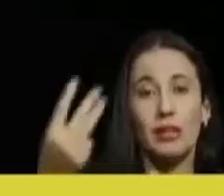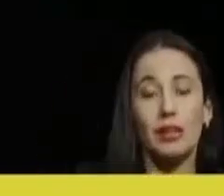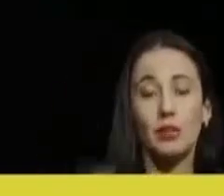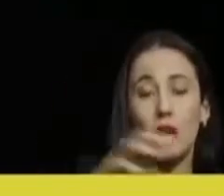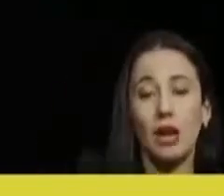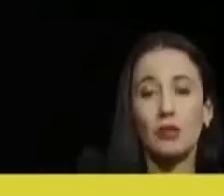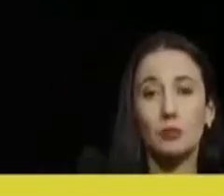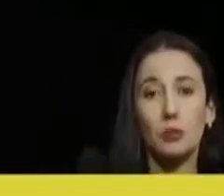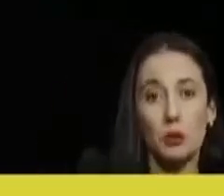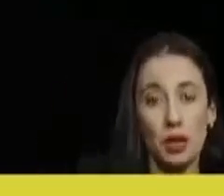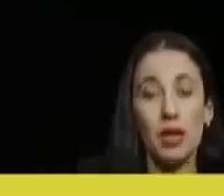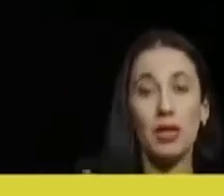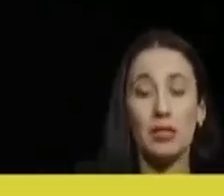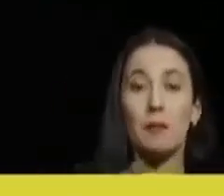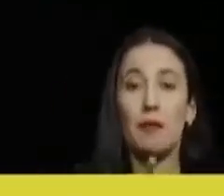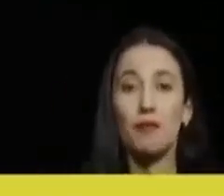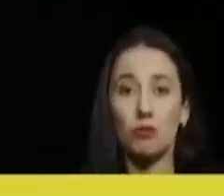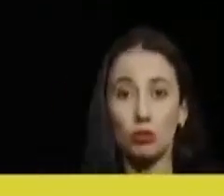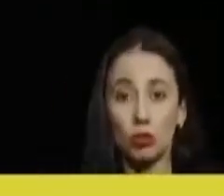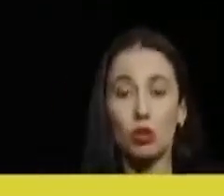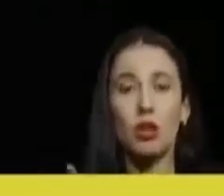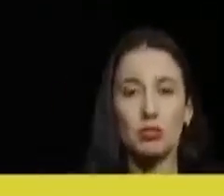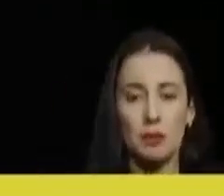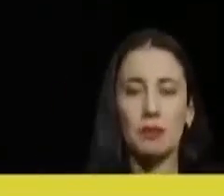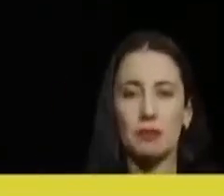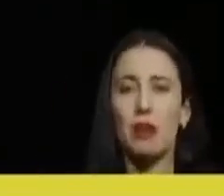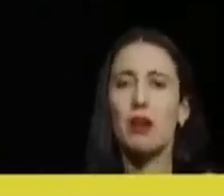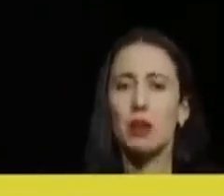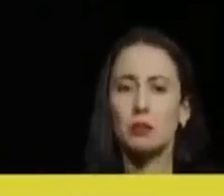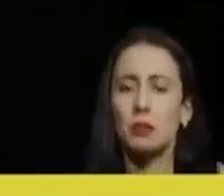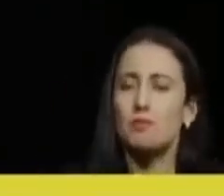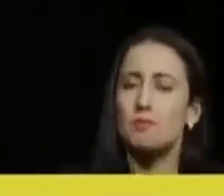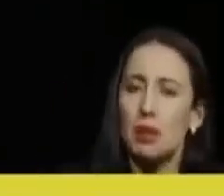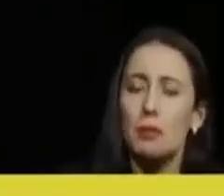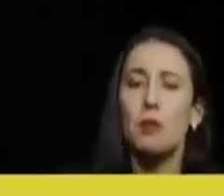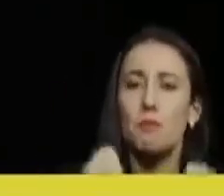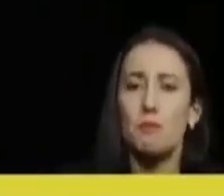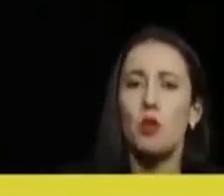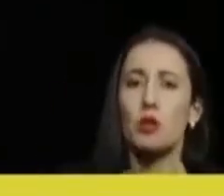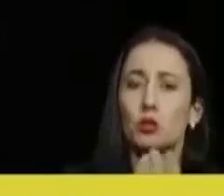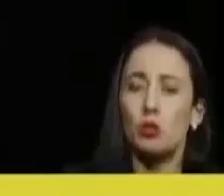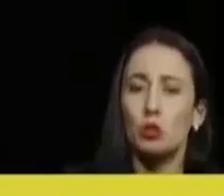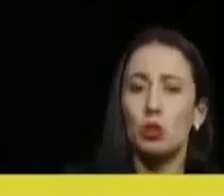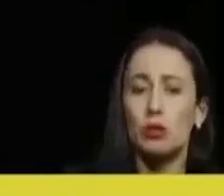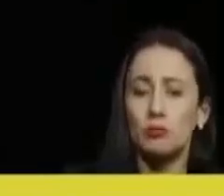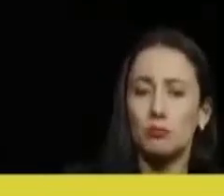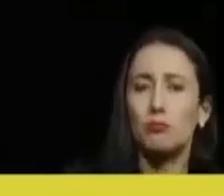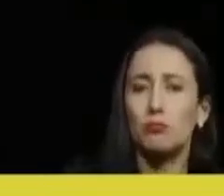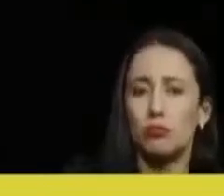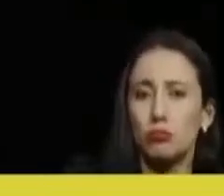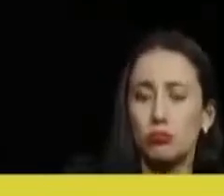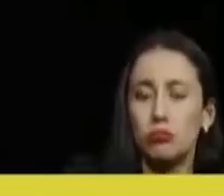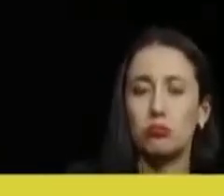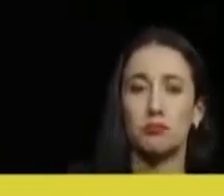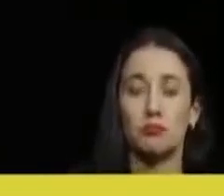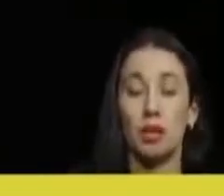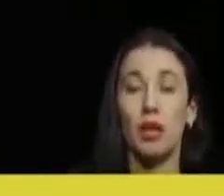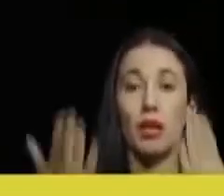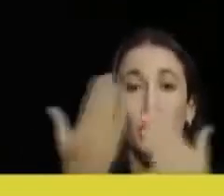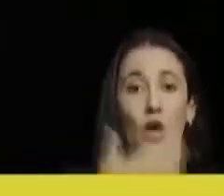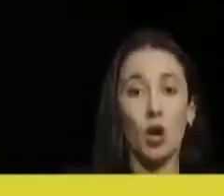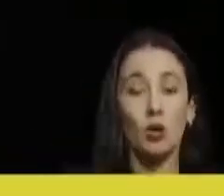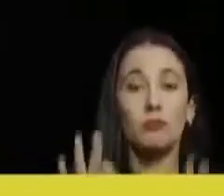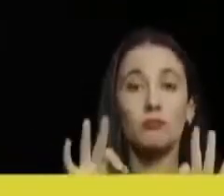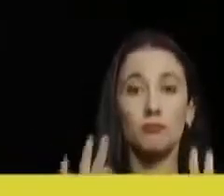y funcionarios trabajarán de manera inmediata en su procesamiento. Para ello,